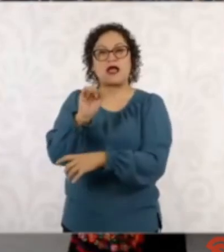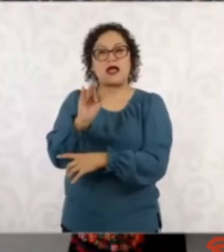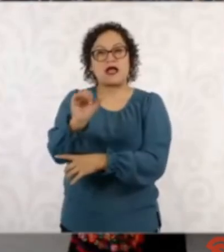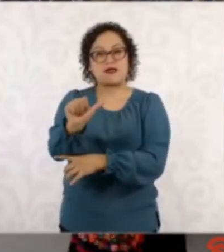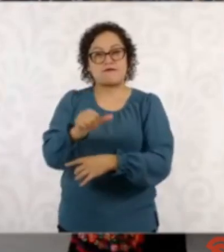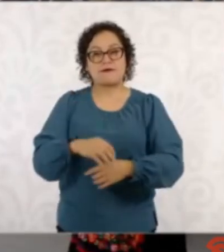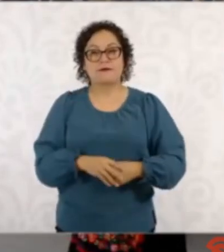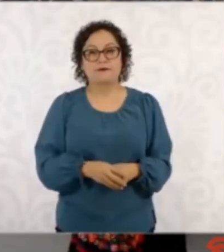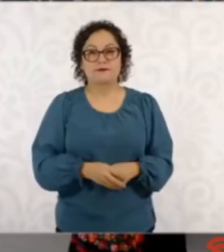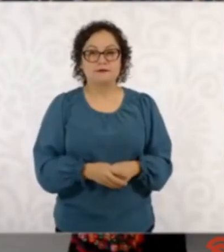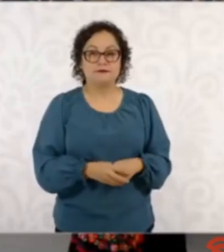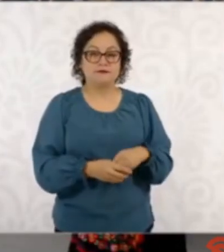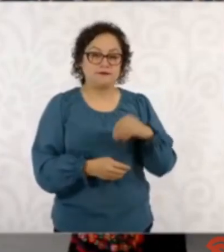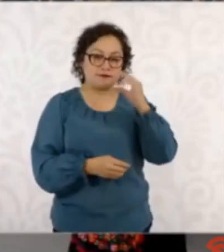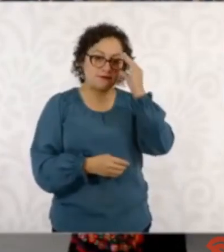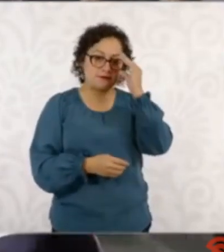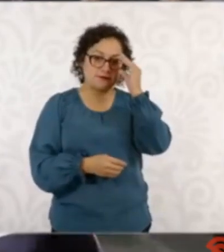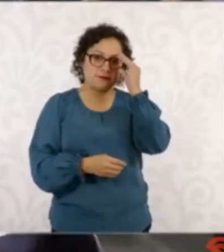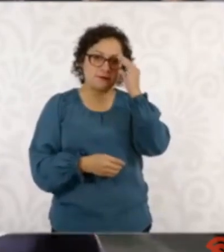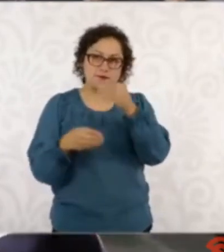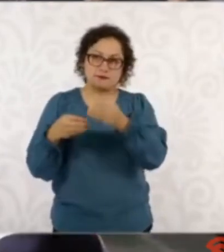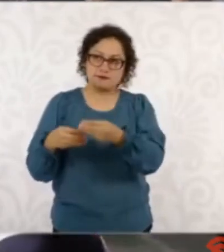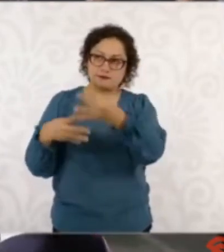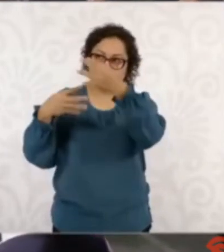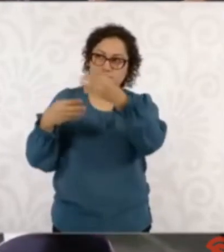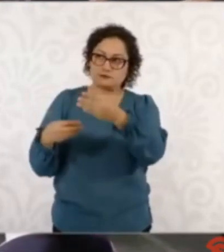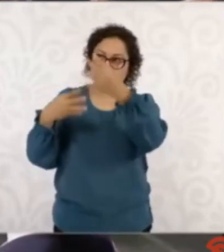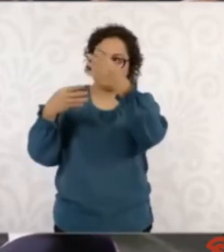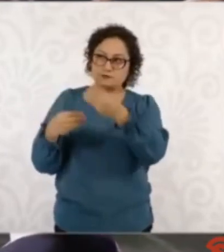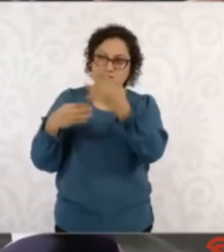No, me lo cambiaron.